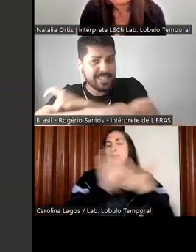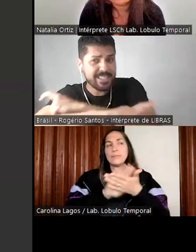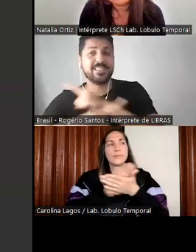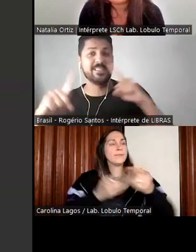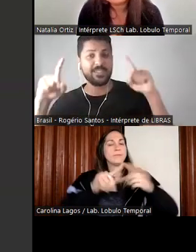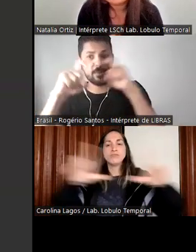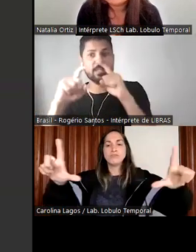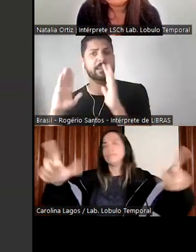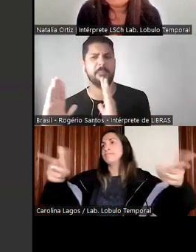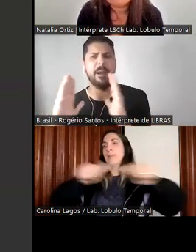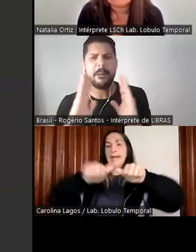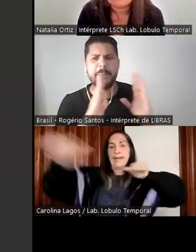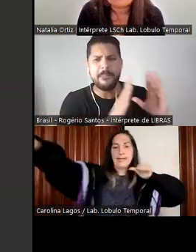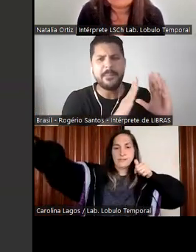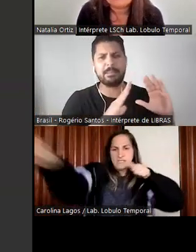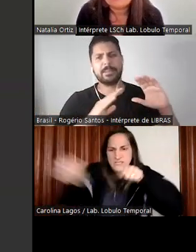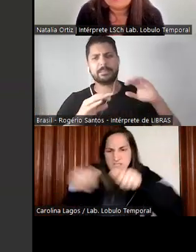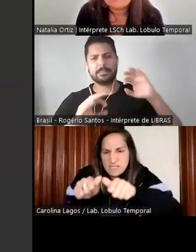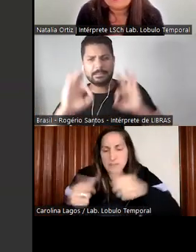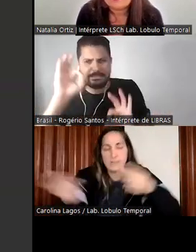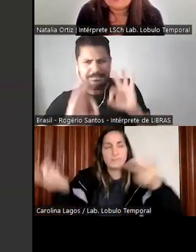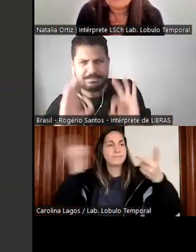o pasos,